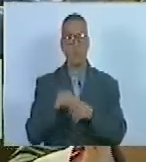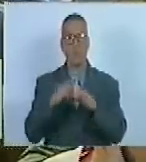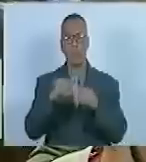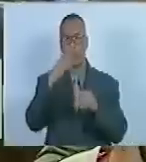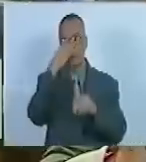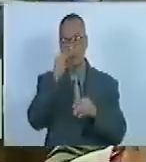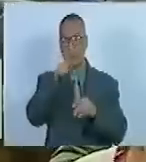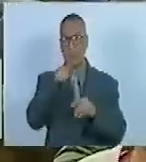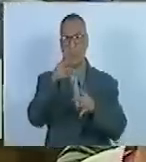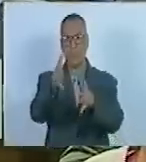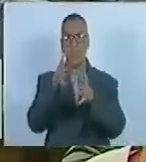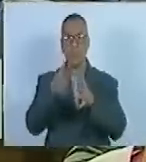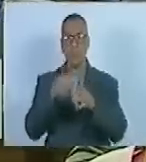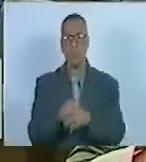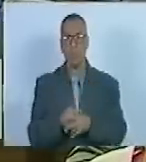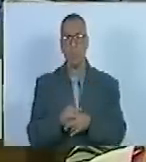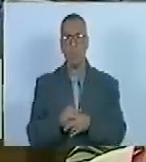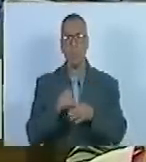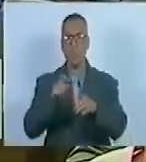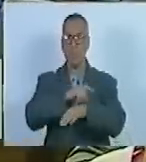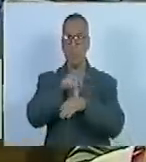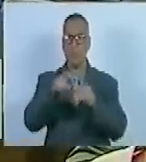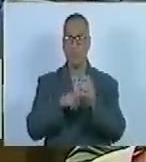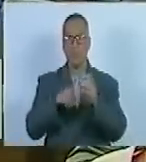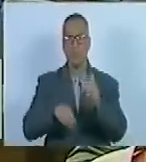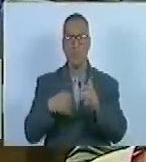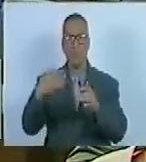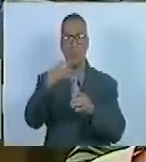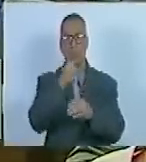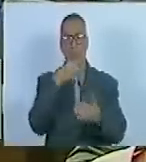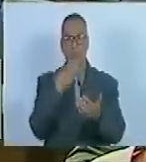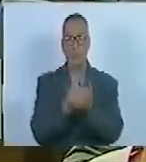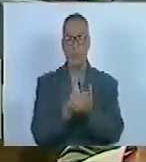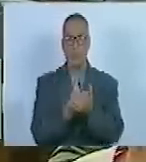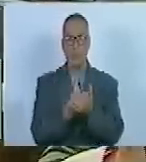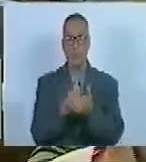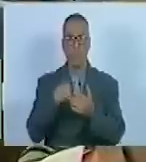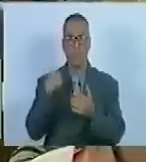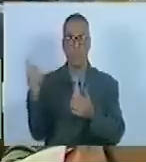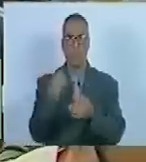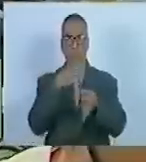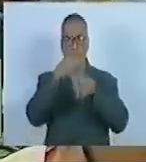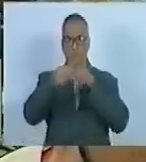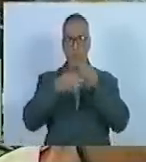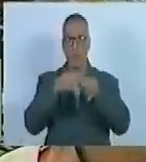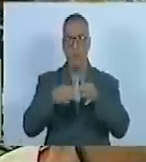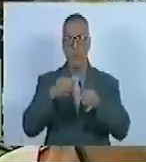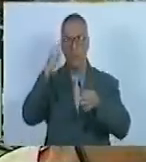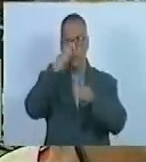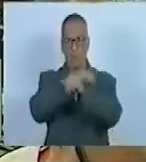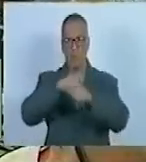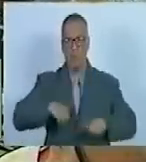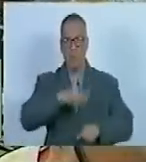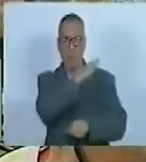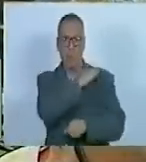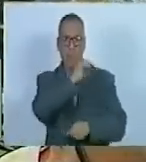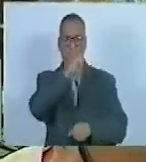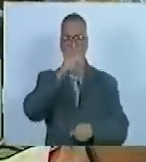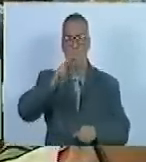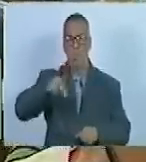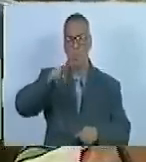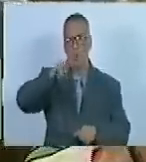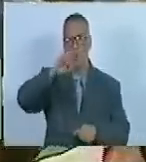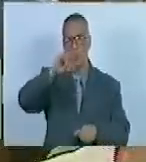entendido que esta victoria en pleno se logra gracias a, como bien explicaba el general en jefe Suárez Chourio, a